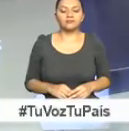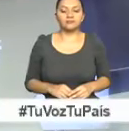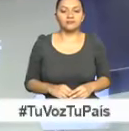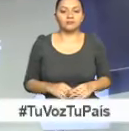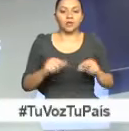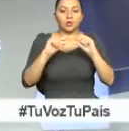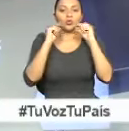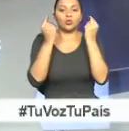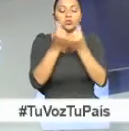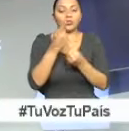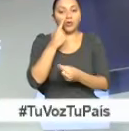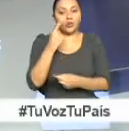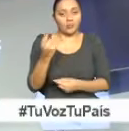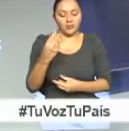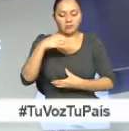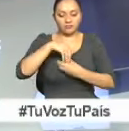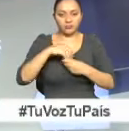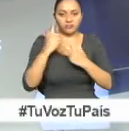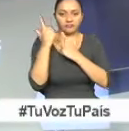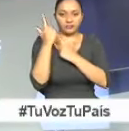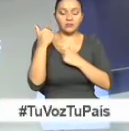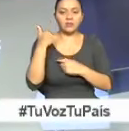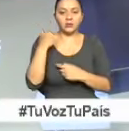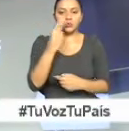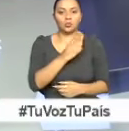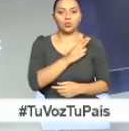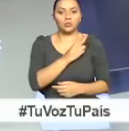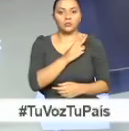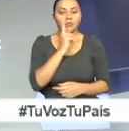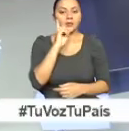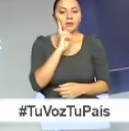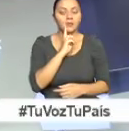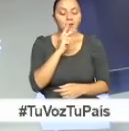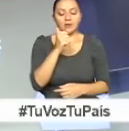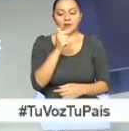Un grupo de hombres armados atacaron la Universidad Americana de Kabul.